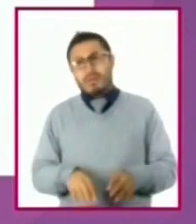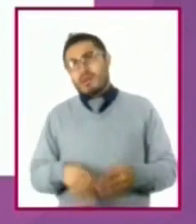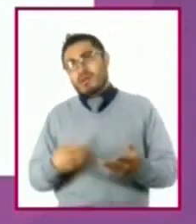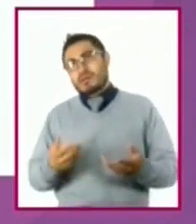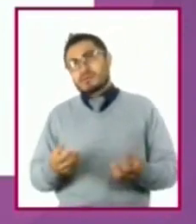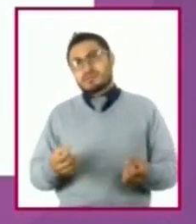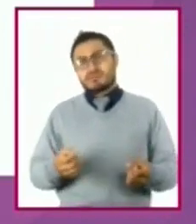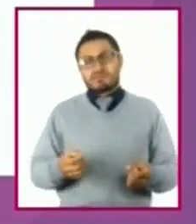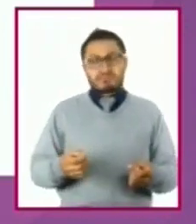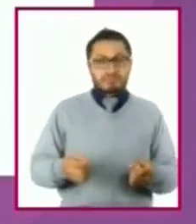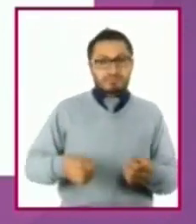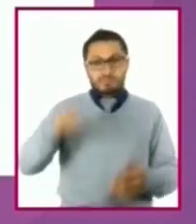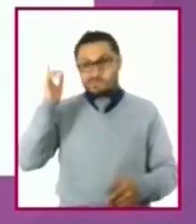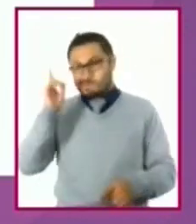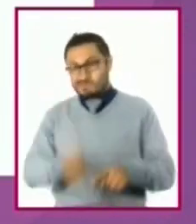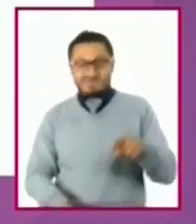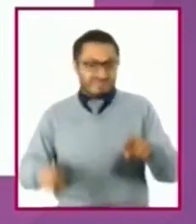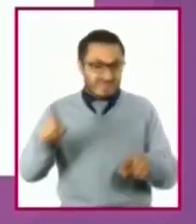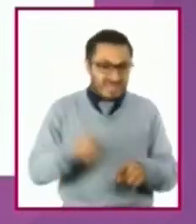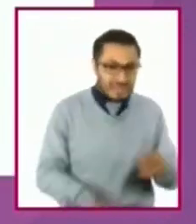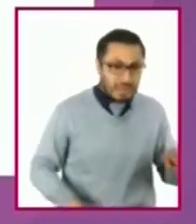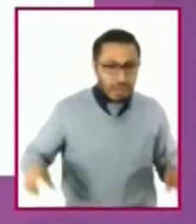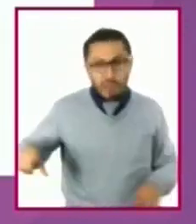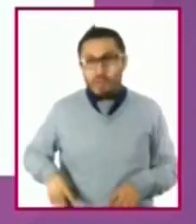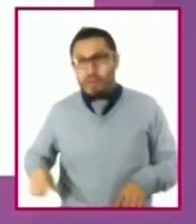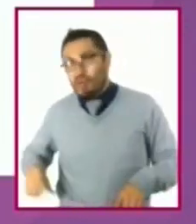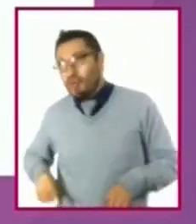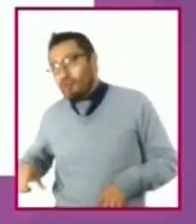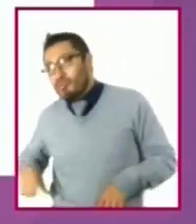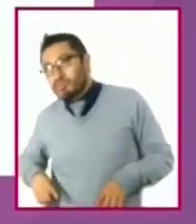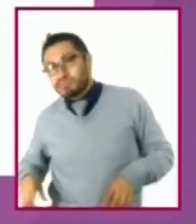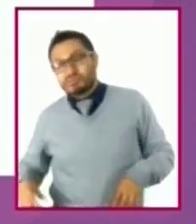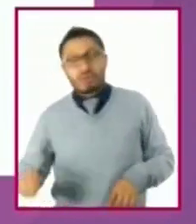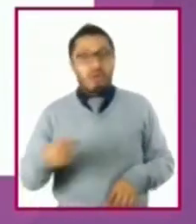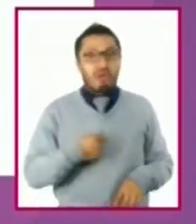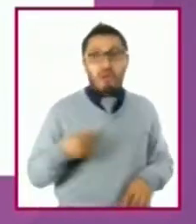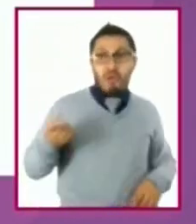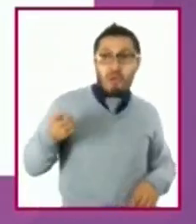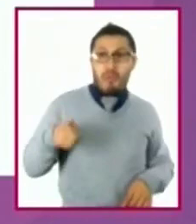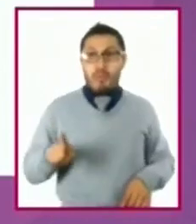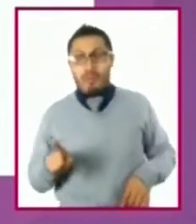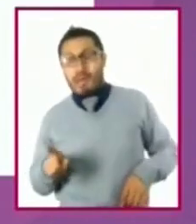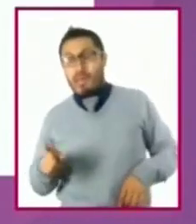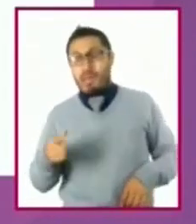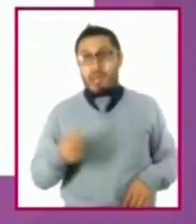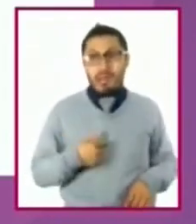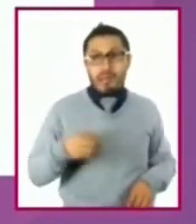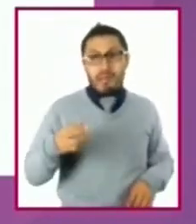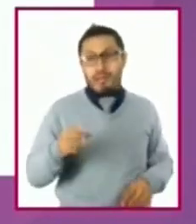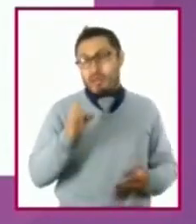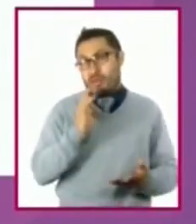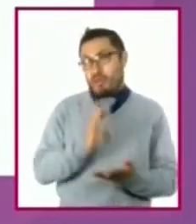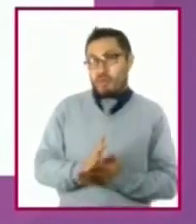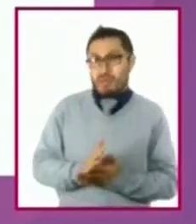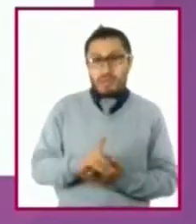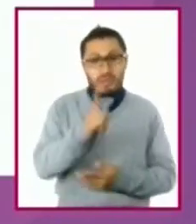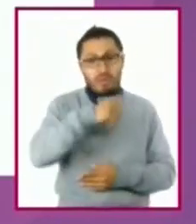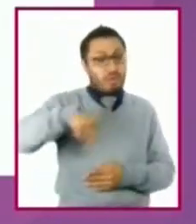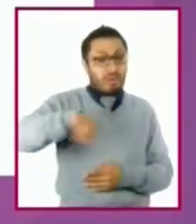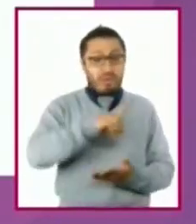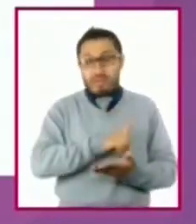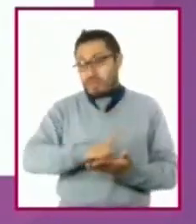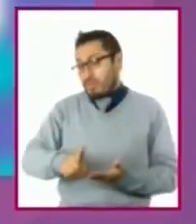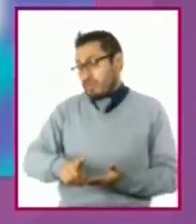estados absolutistas, aquella en la que los monarcas decían el Estado soy yo y no reconocían derecho alguno a